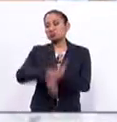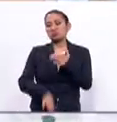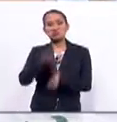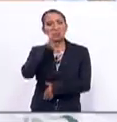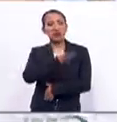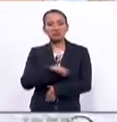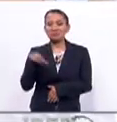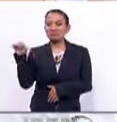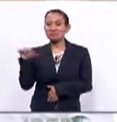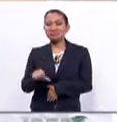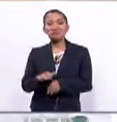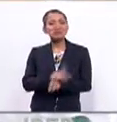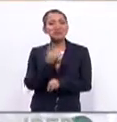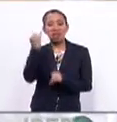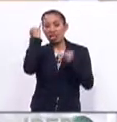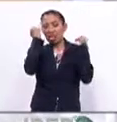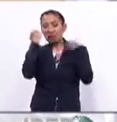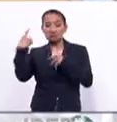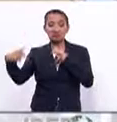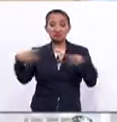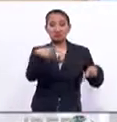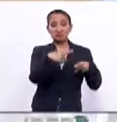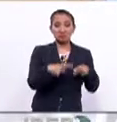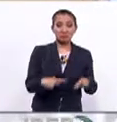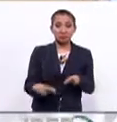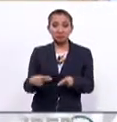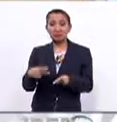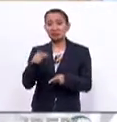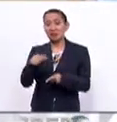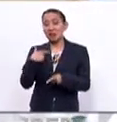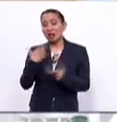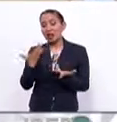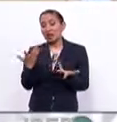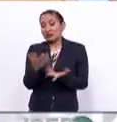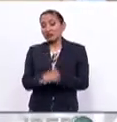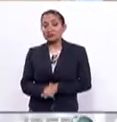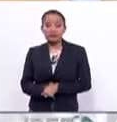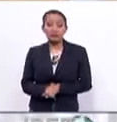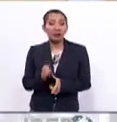fracasado rotundamente por la ideologización al que se le sometió.